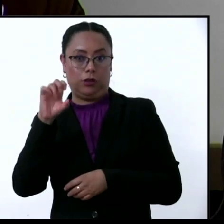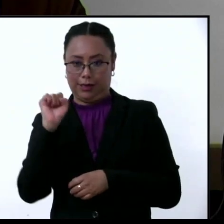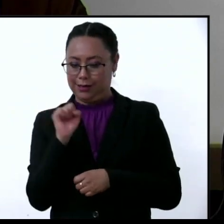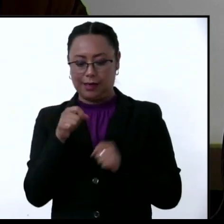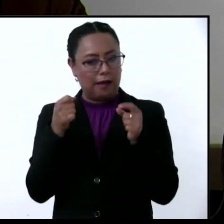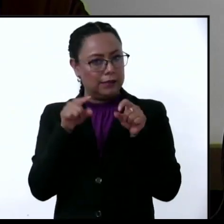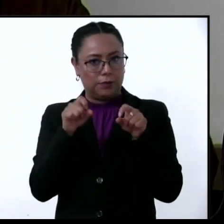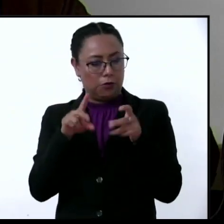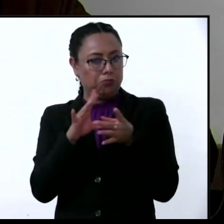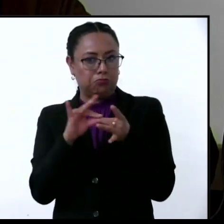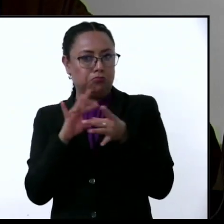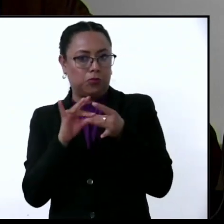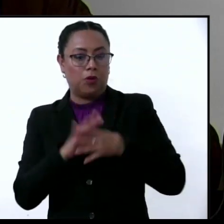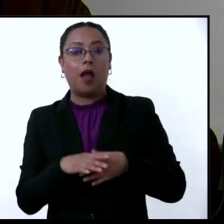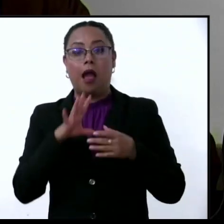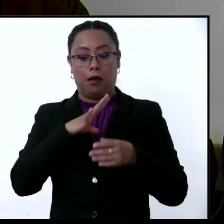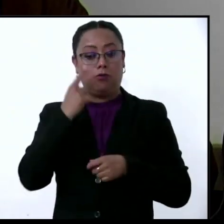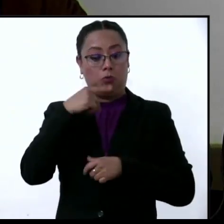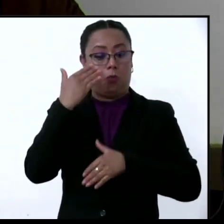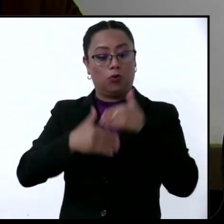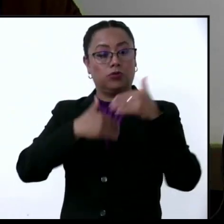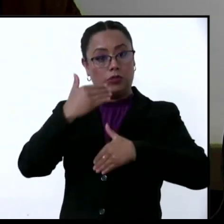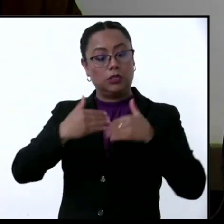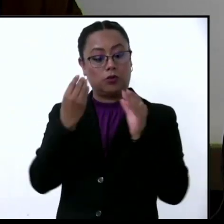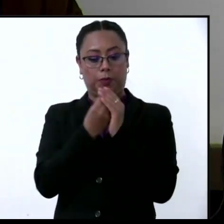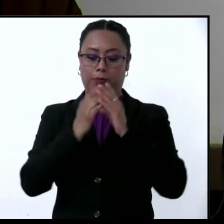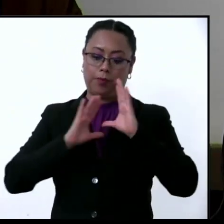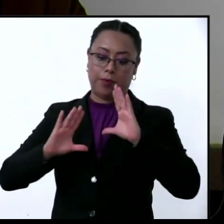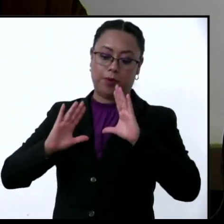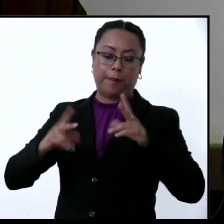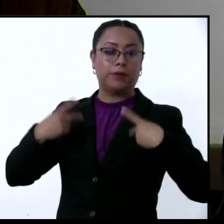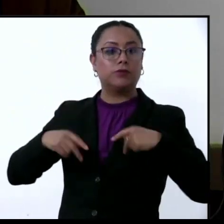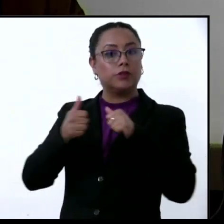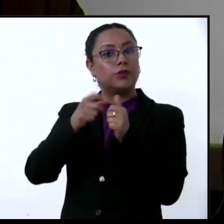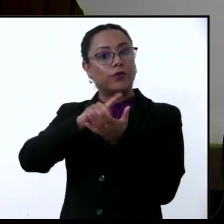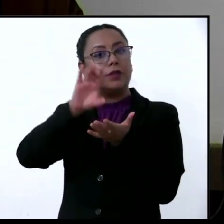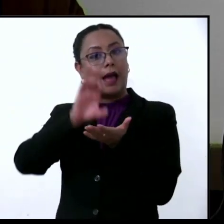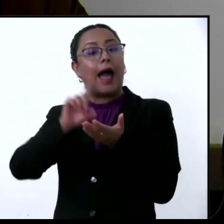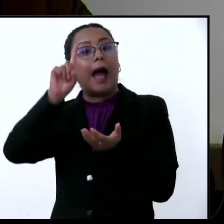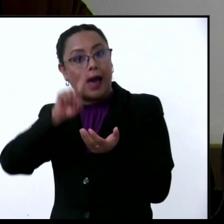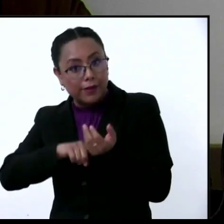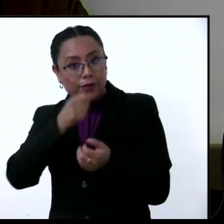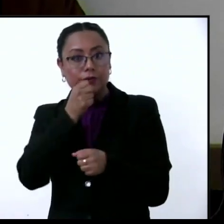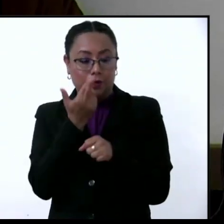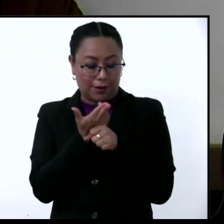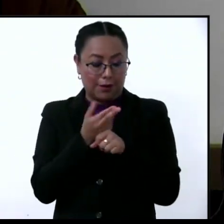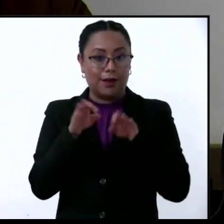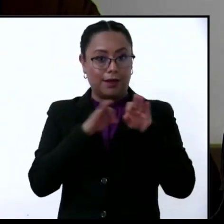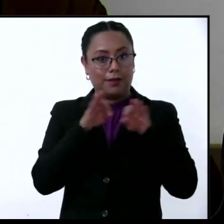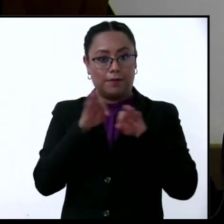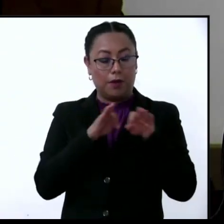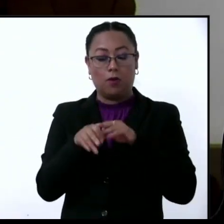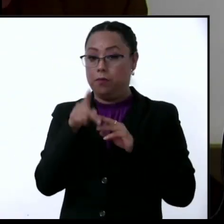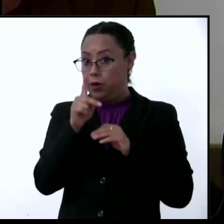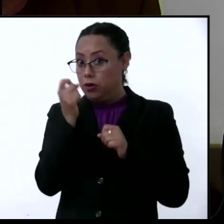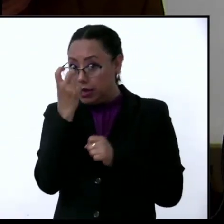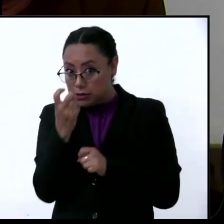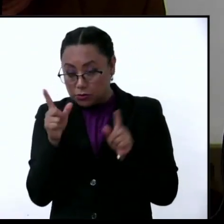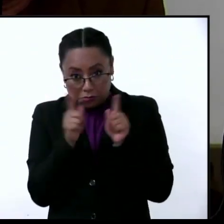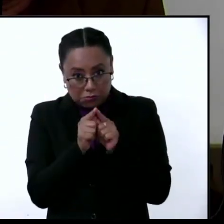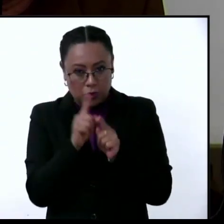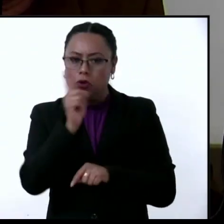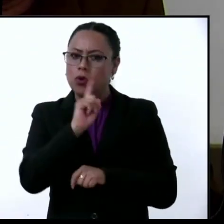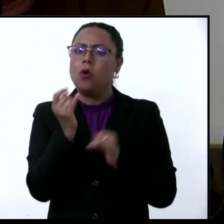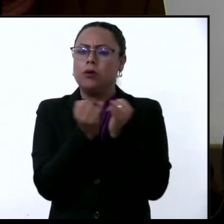que existe un proceso de capacitación para personas con discapacidad en la Secretaría del Trabajo. También tenemos un área